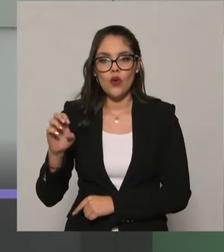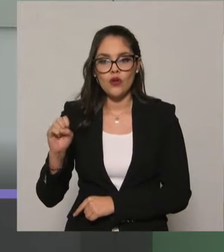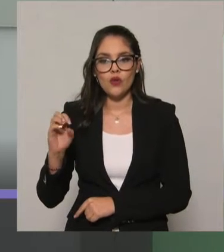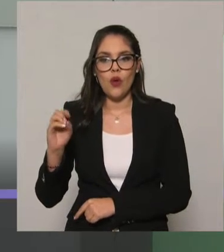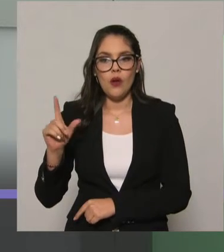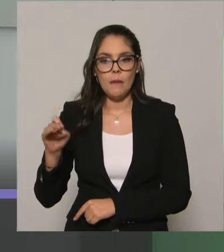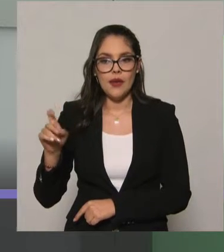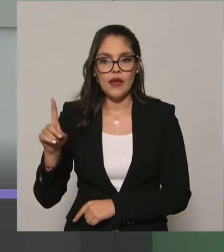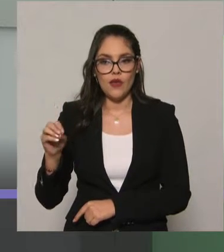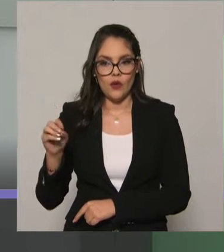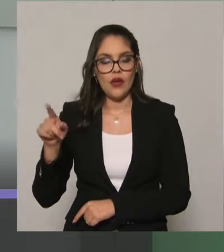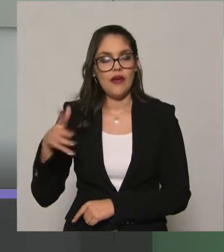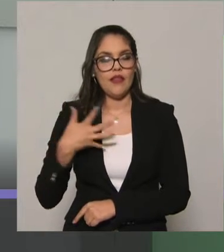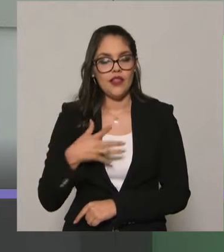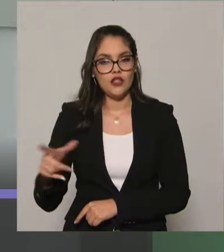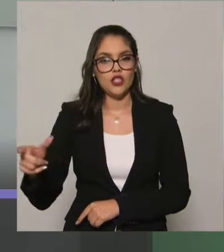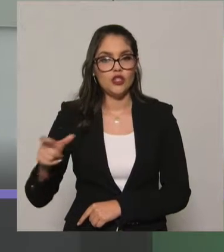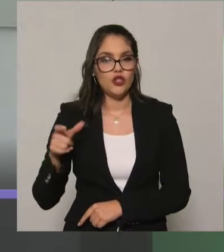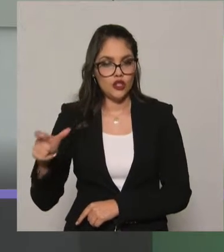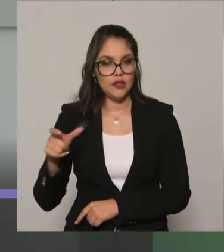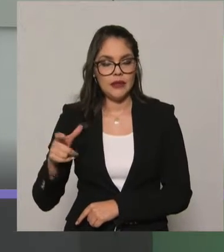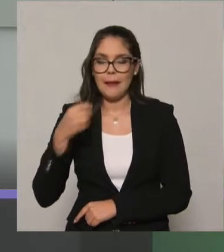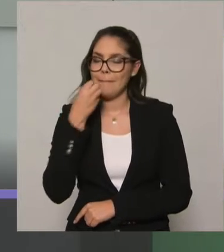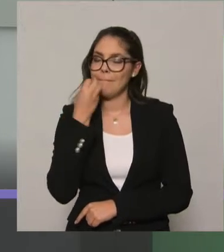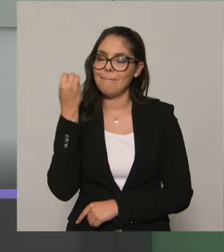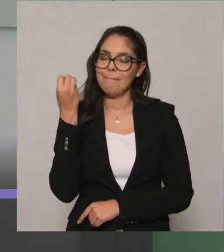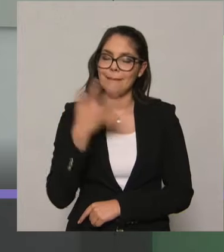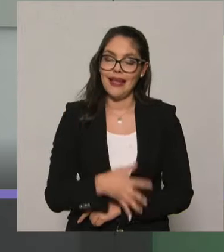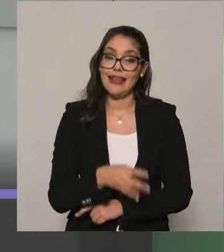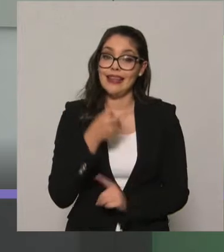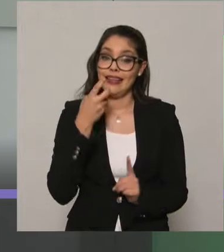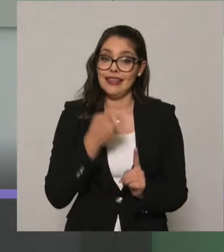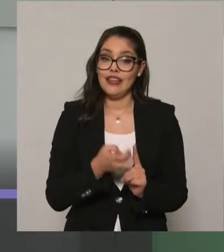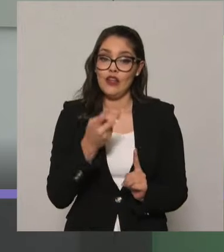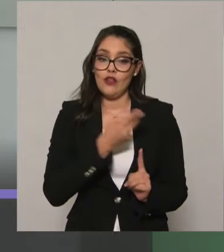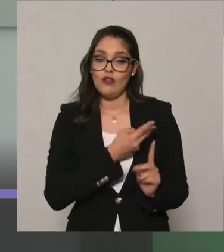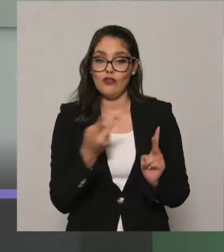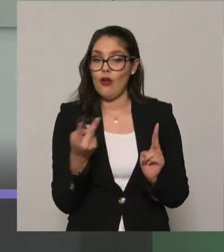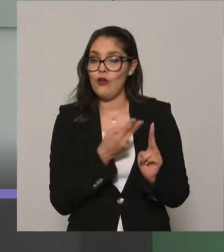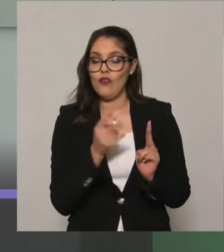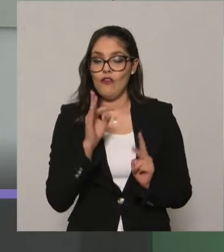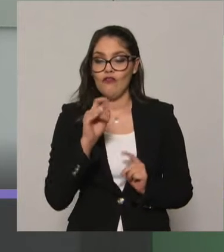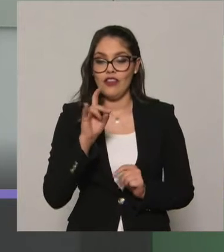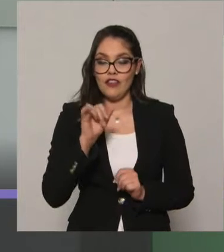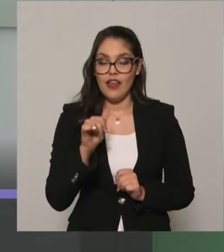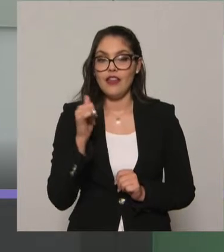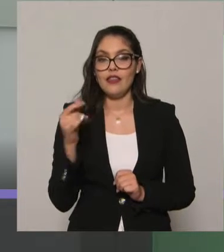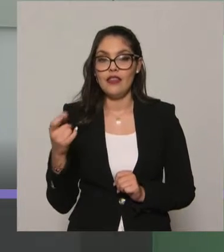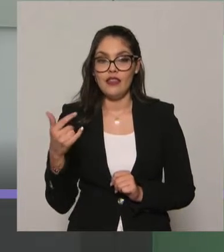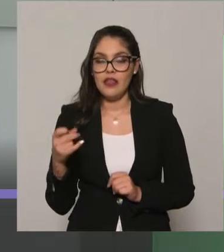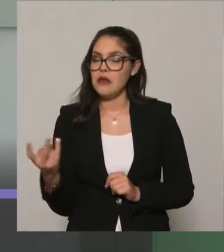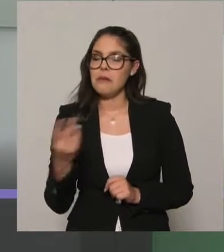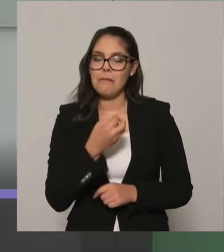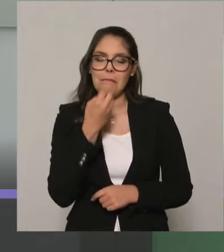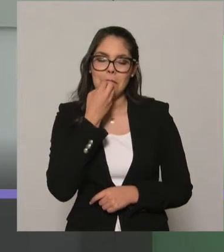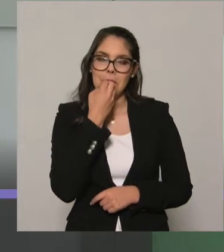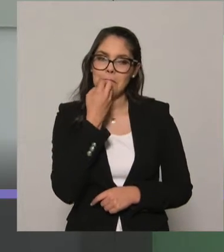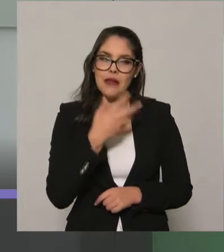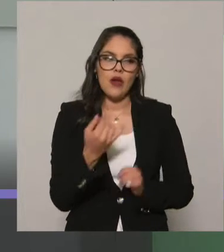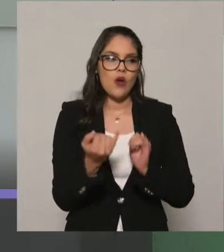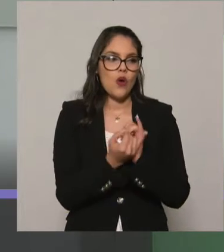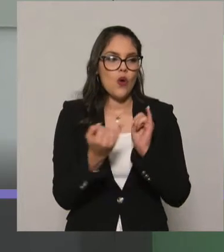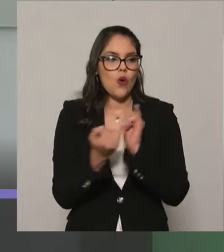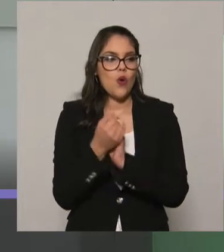por Xochimilco, que es una belleza. Así es que Frida y Diego valen mucho la pena como unos